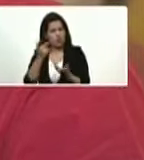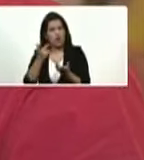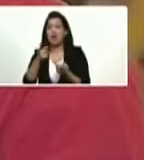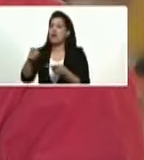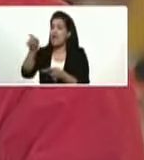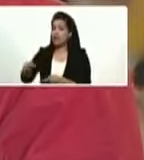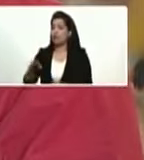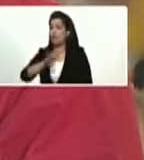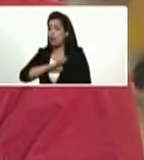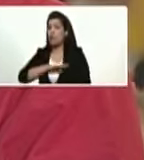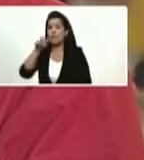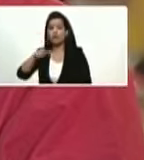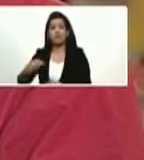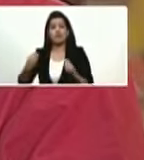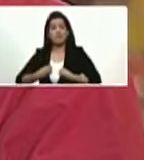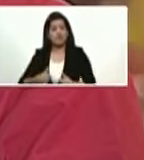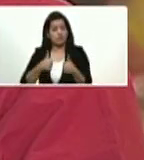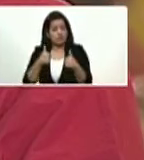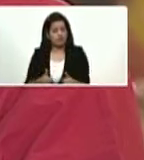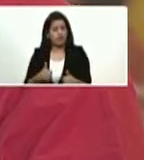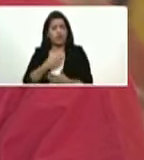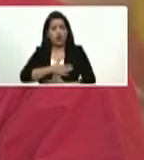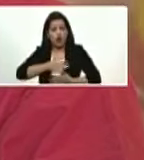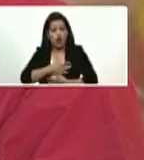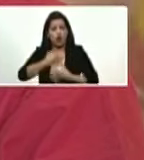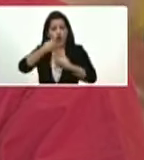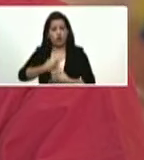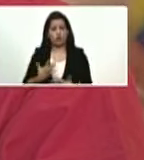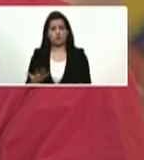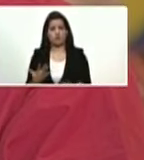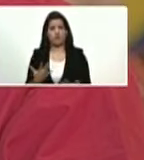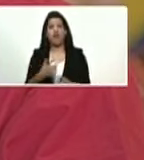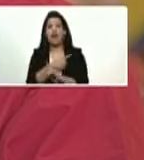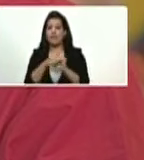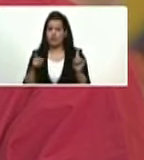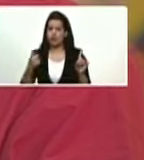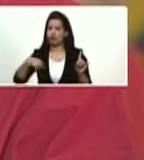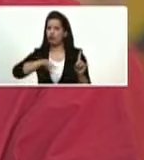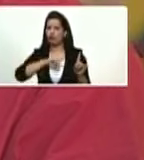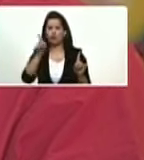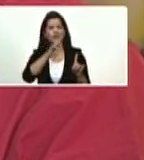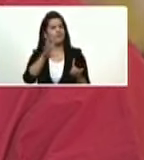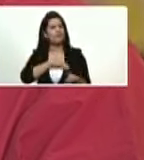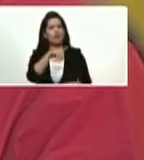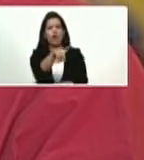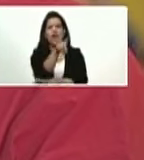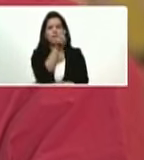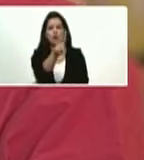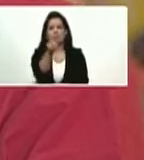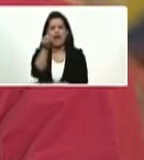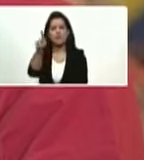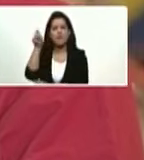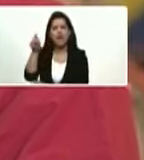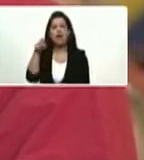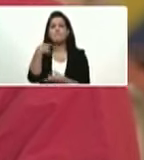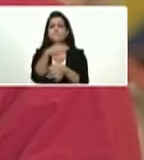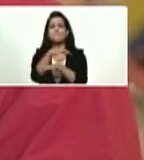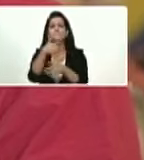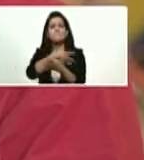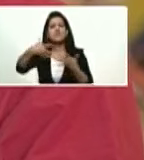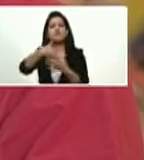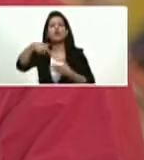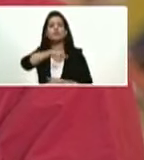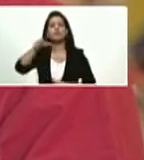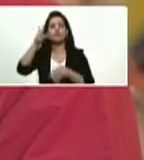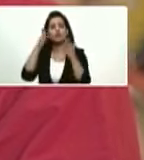para vivir con justicia y dignidad. Pero sí somos contrarios a expropiar y privar a millones de venezolanos del derecho a